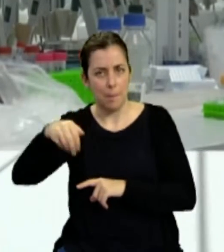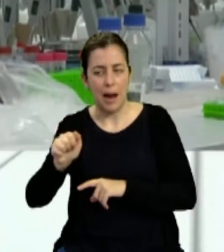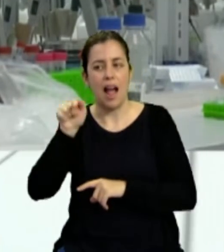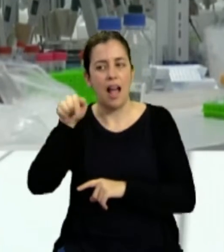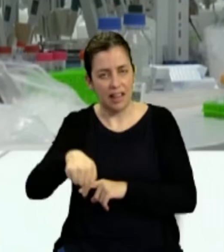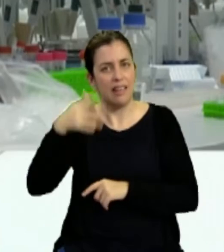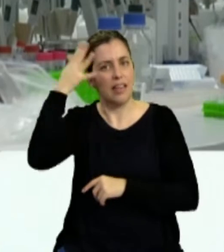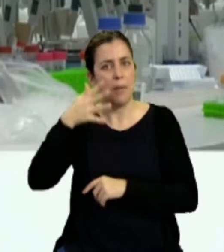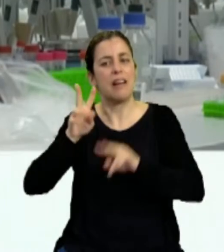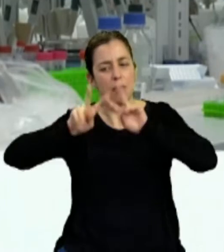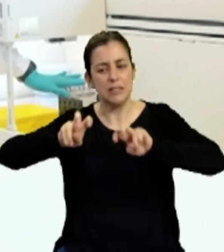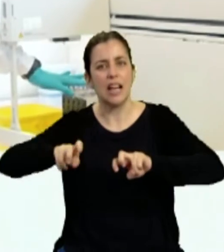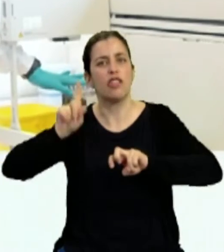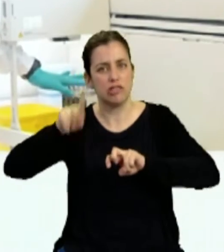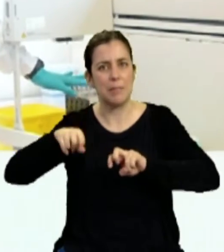aquí en Navarra?